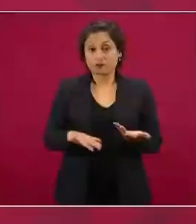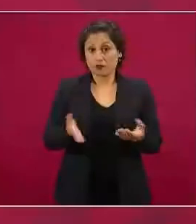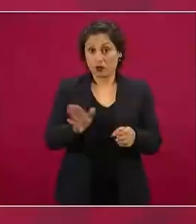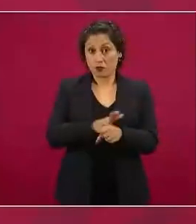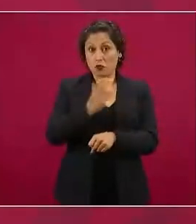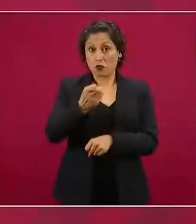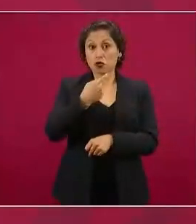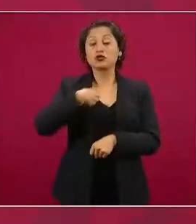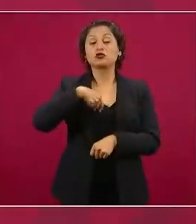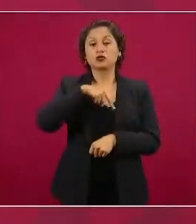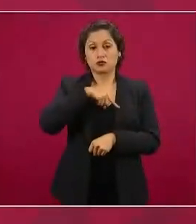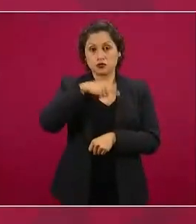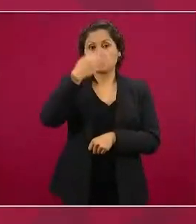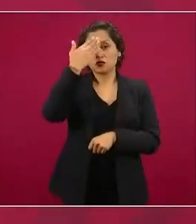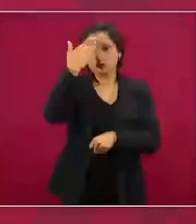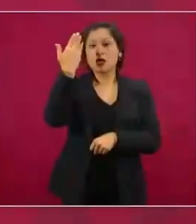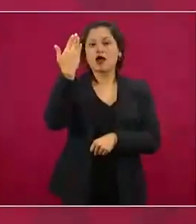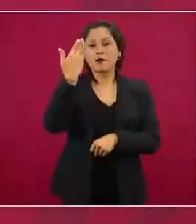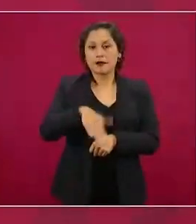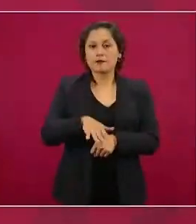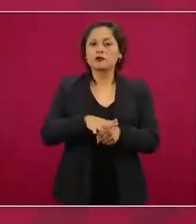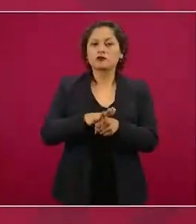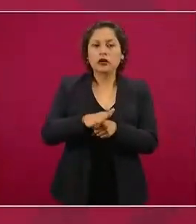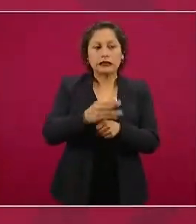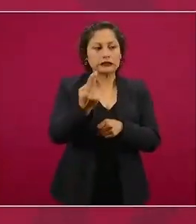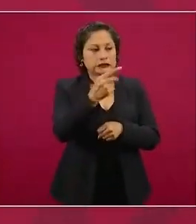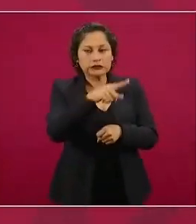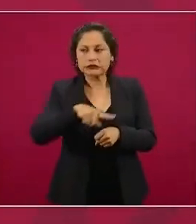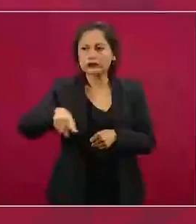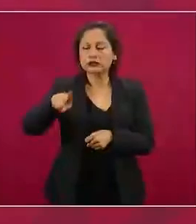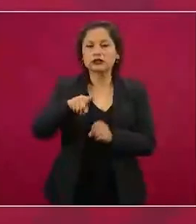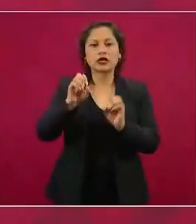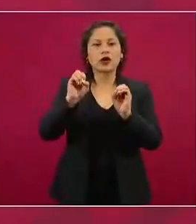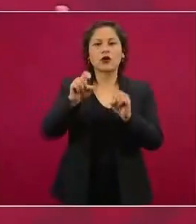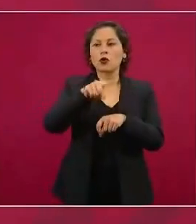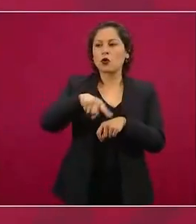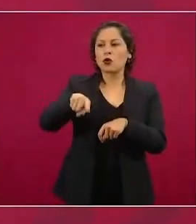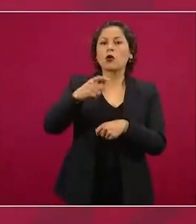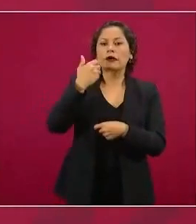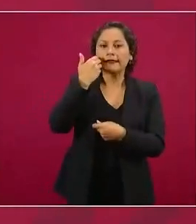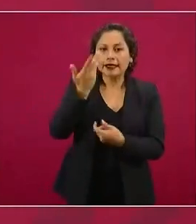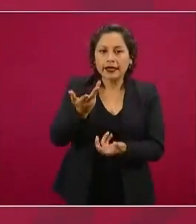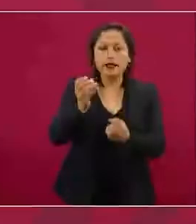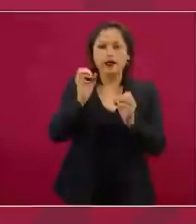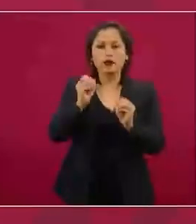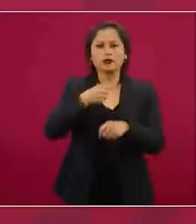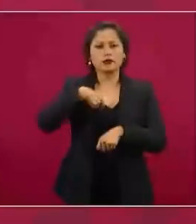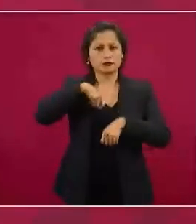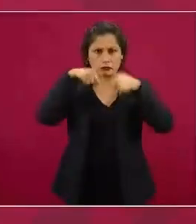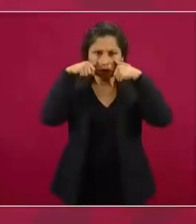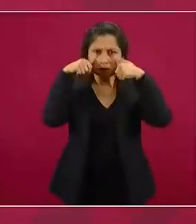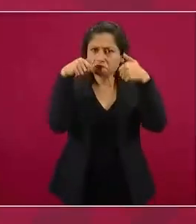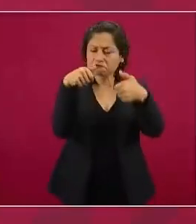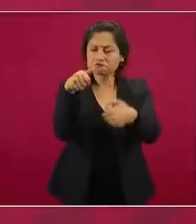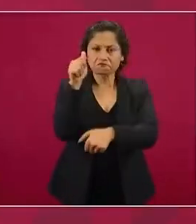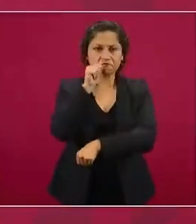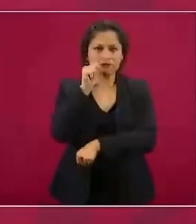se requiere, que se necesita y no lo desatendemos. Y el